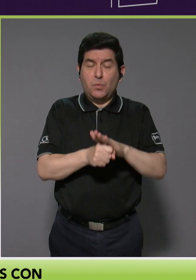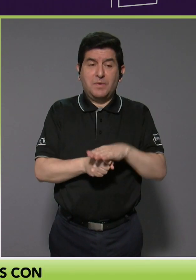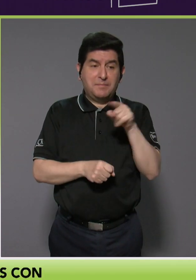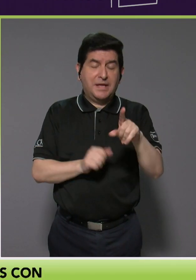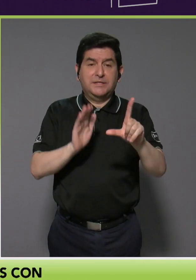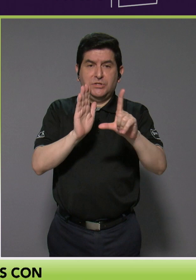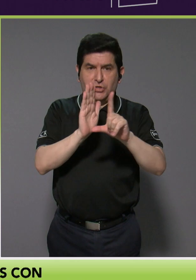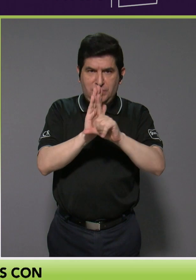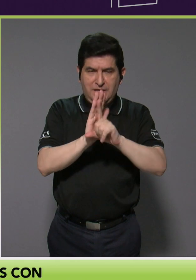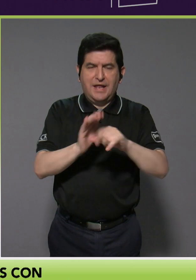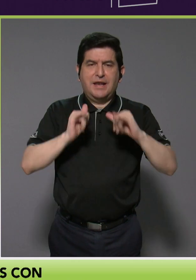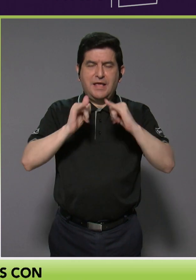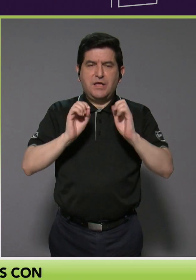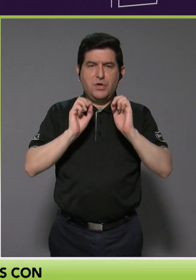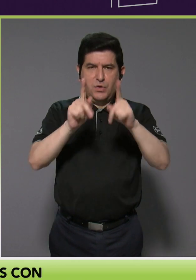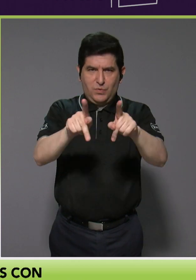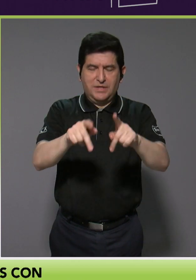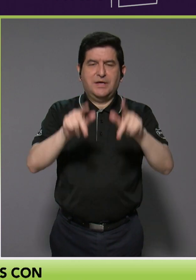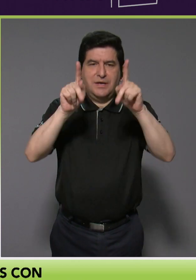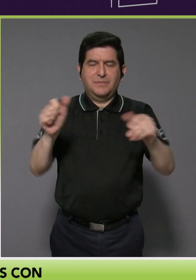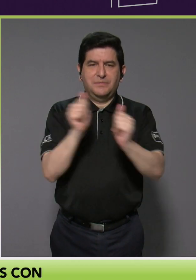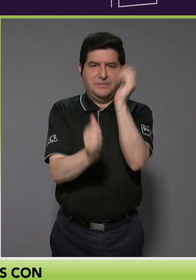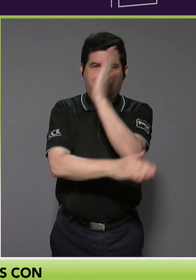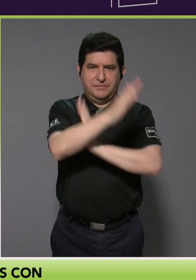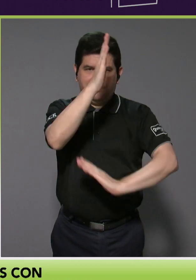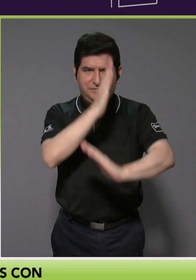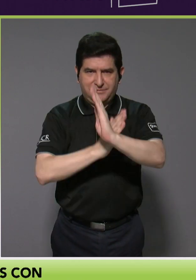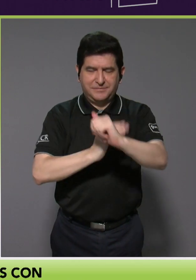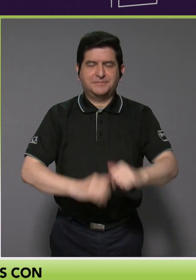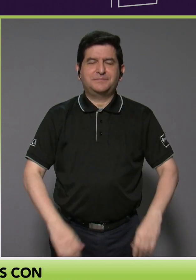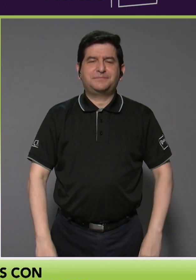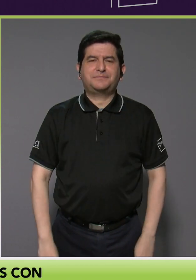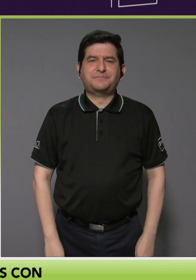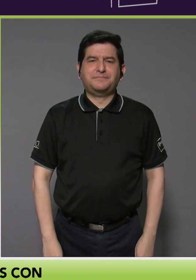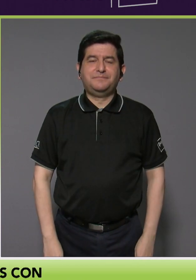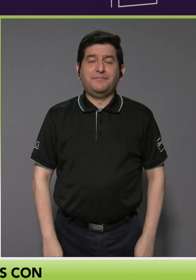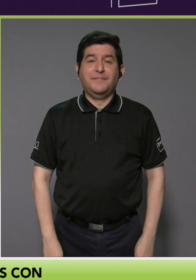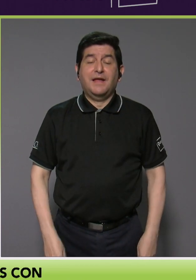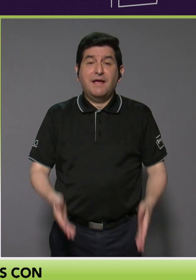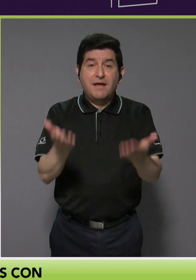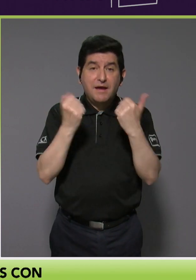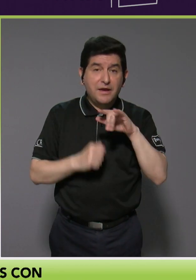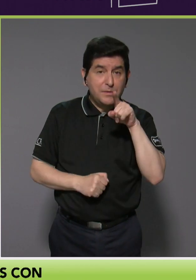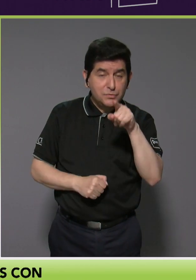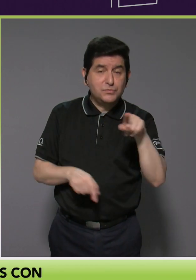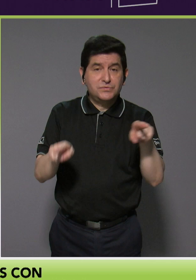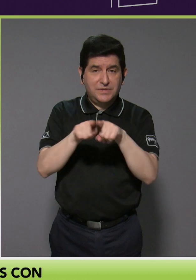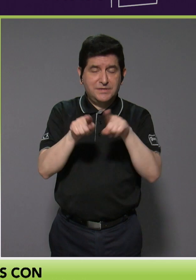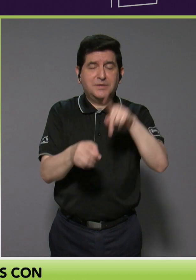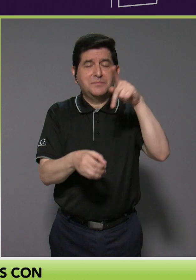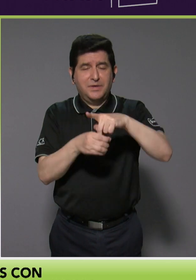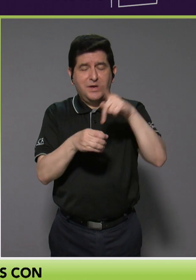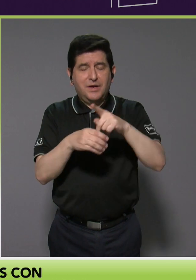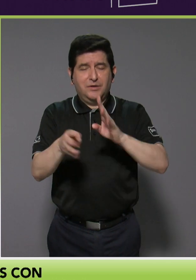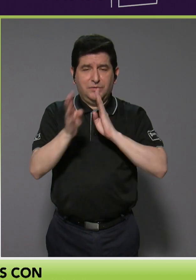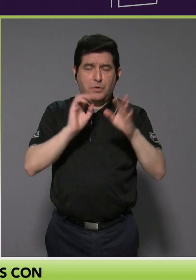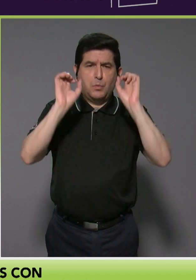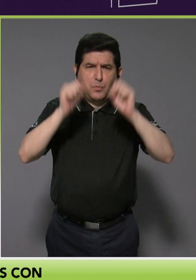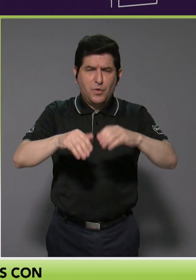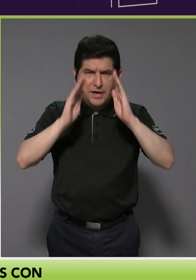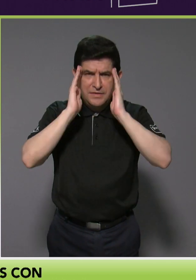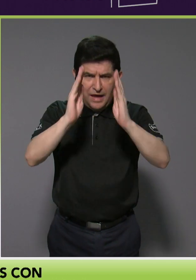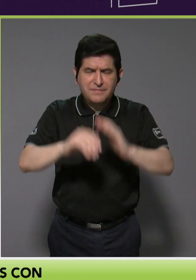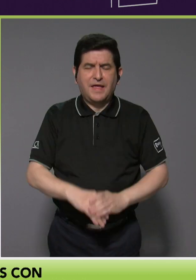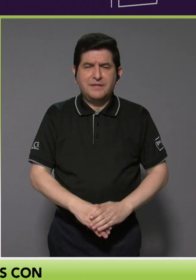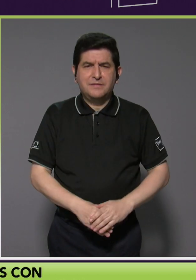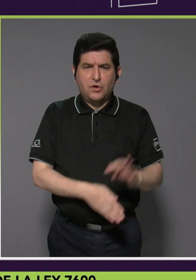esta ley de igualdad de oportunidades para las personas con discapacidad. Queremos que usted también sea parte de esta conversación, nos puede seguir no